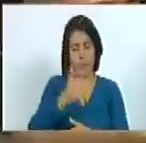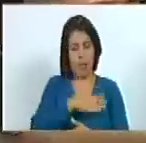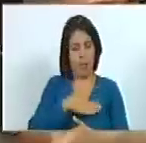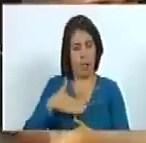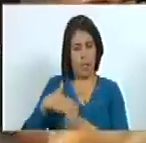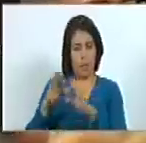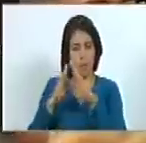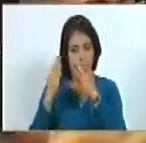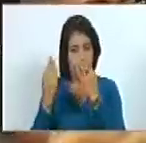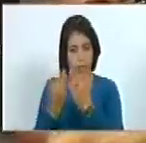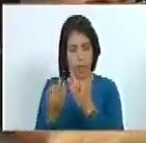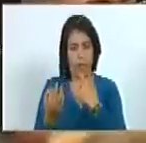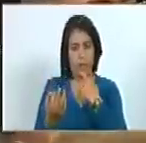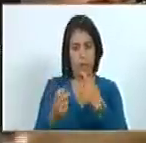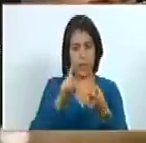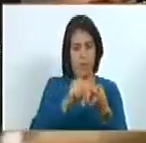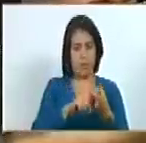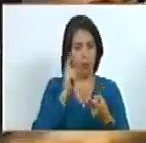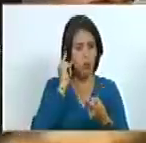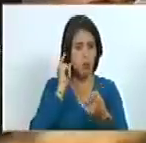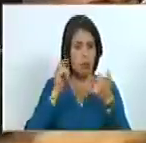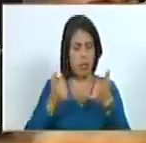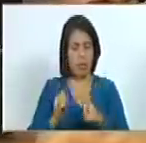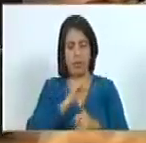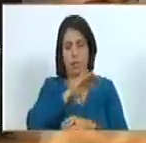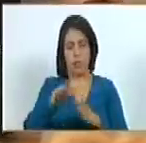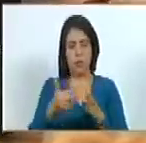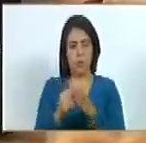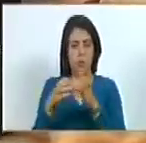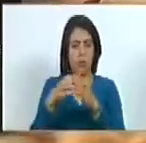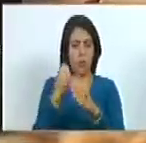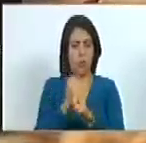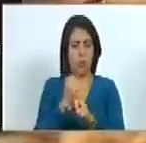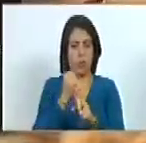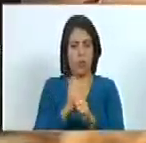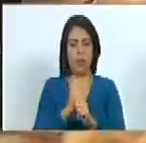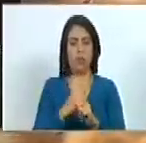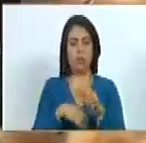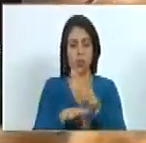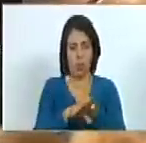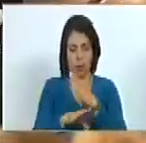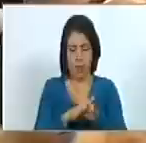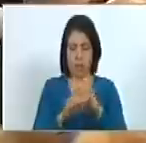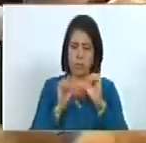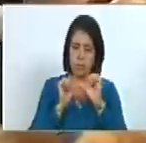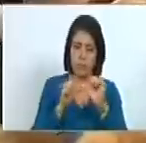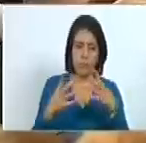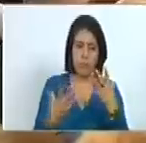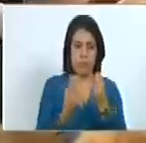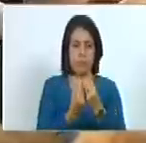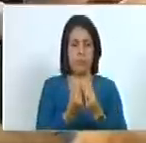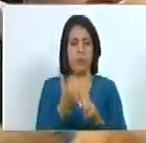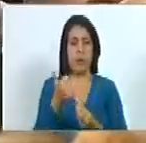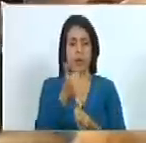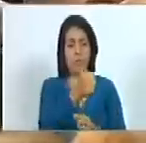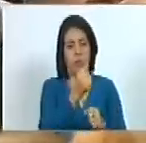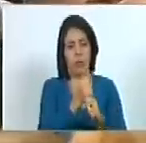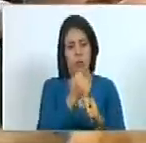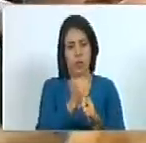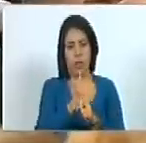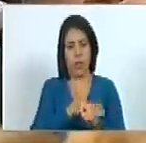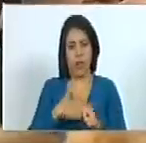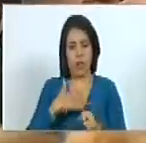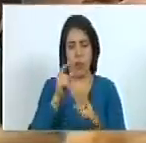sus familiares, a su esposa, a sus hijos, a todo su equipo de trabajo, además, que siempre estuvo acompañándolo en cada una de las tareas, transmitirles